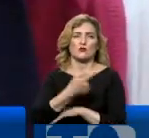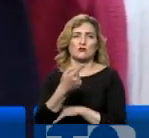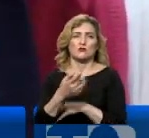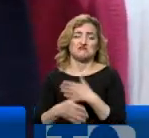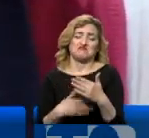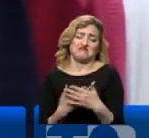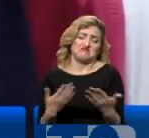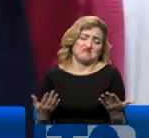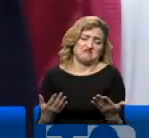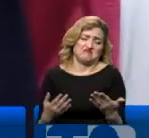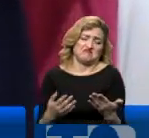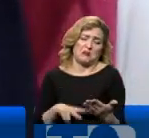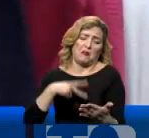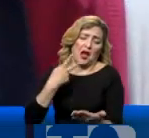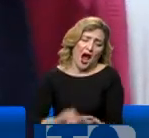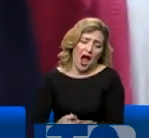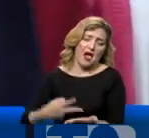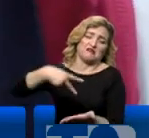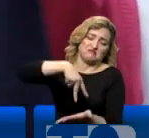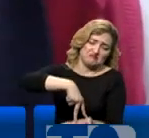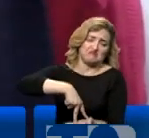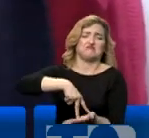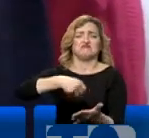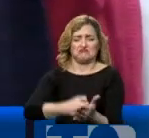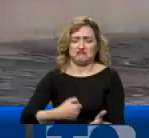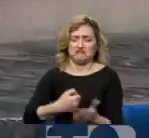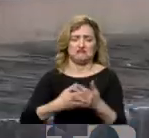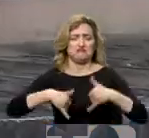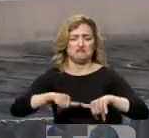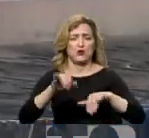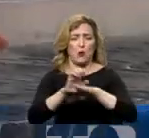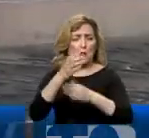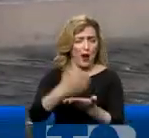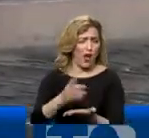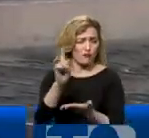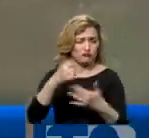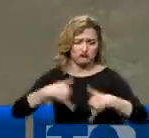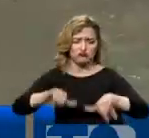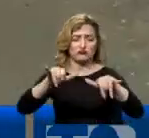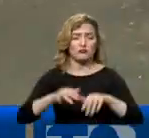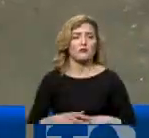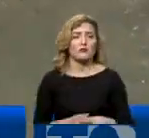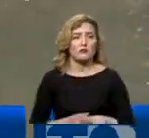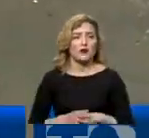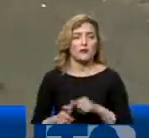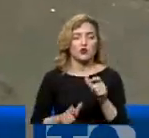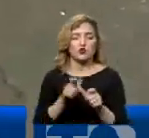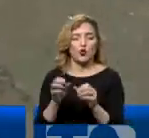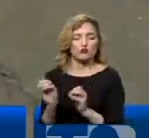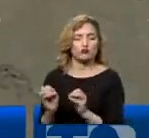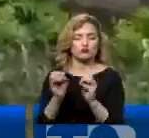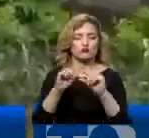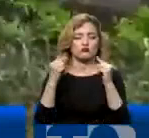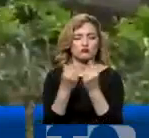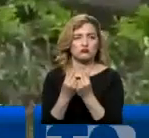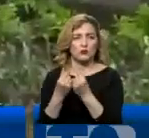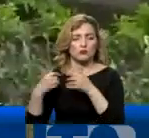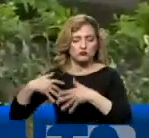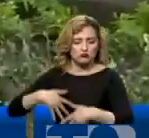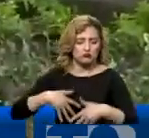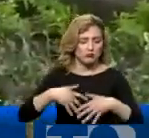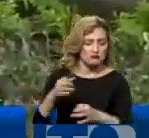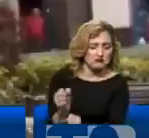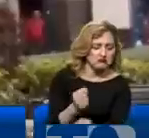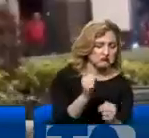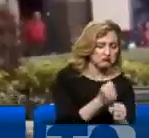se tropieza, se levanta y se sigue adelante. El Ecuador no se puede parar. Los habitantes de Cuenca se organizaron. En grupos salieron a limpiar las calles